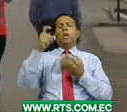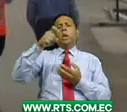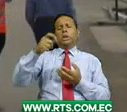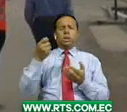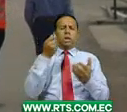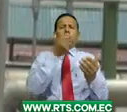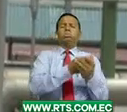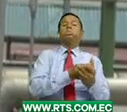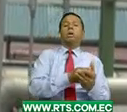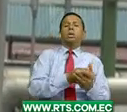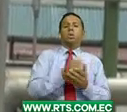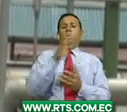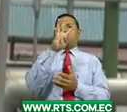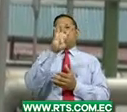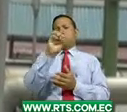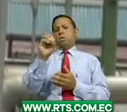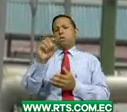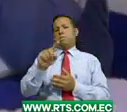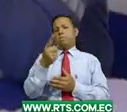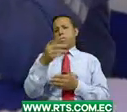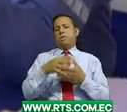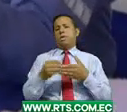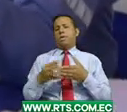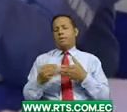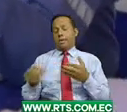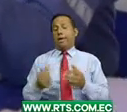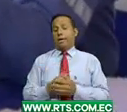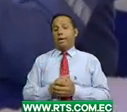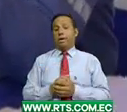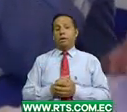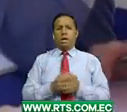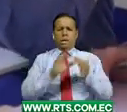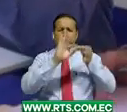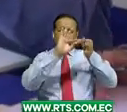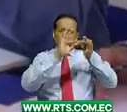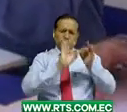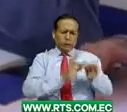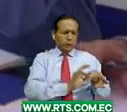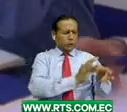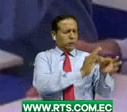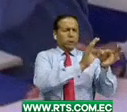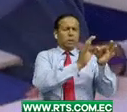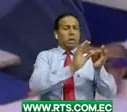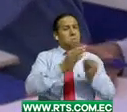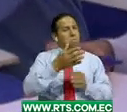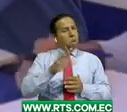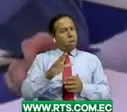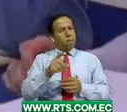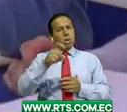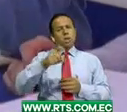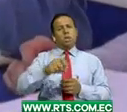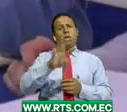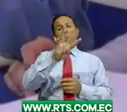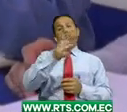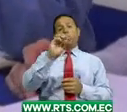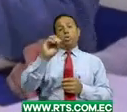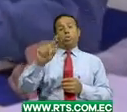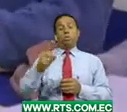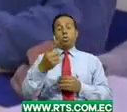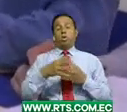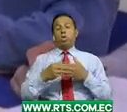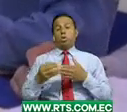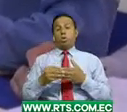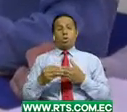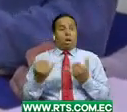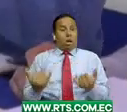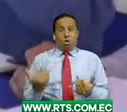refinería es de 400 millones de dólares. La reparación integral es de alrededor de 400 millones de dólares. Recursos